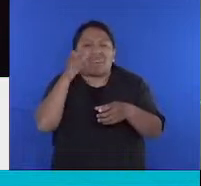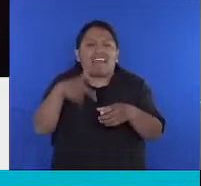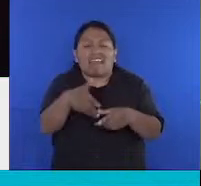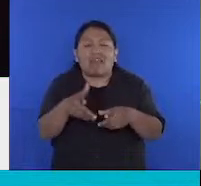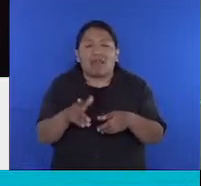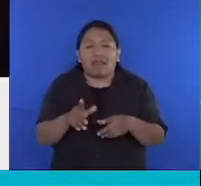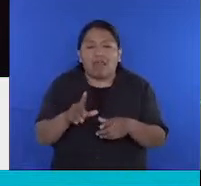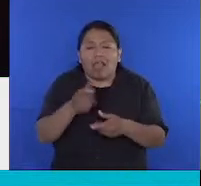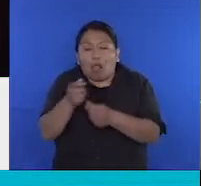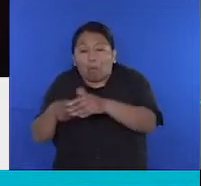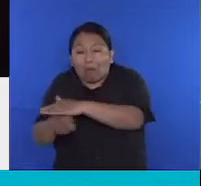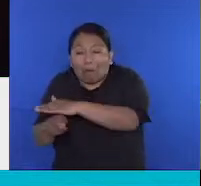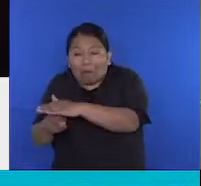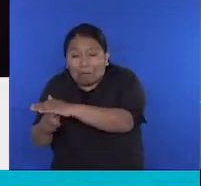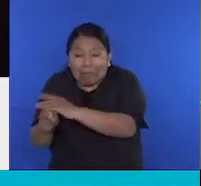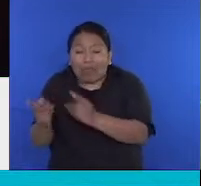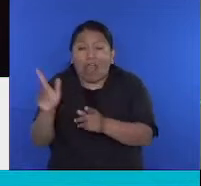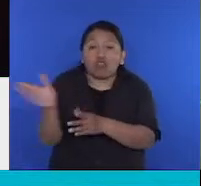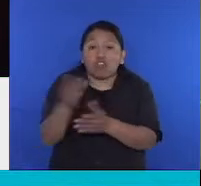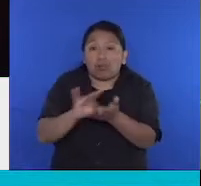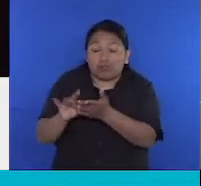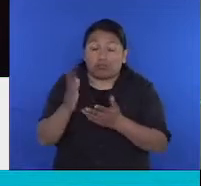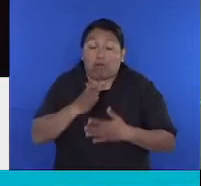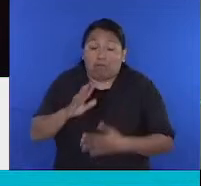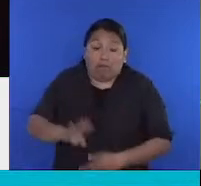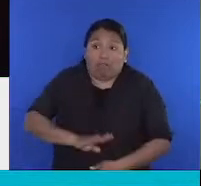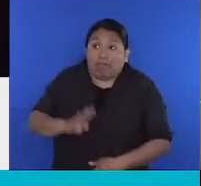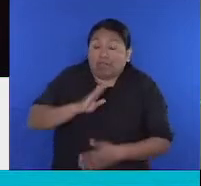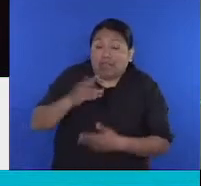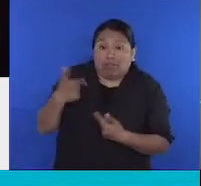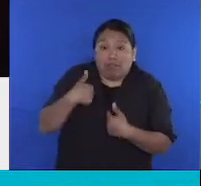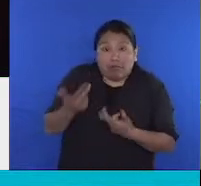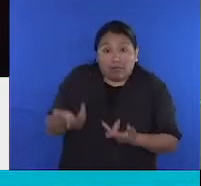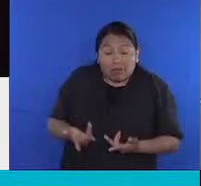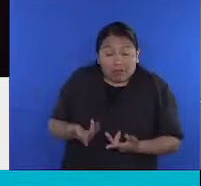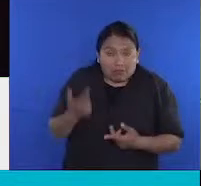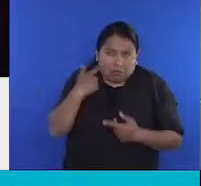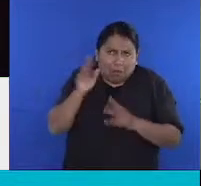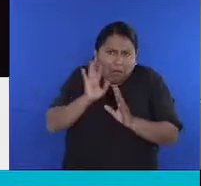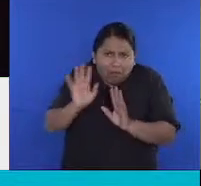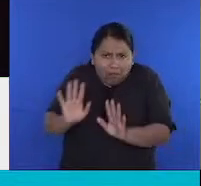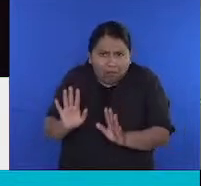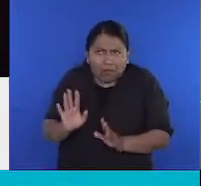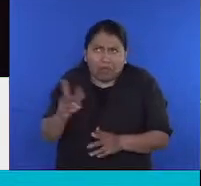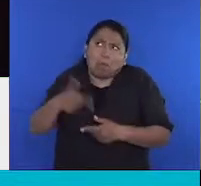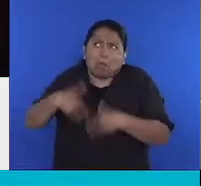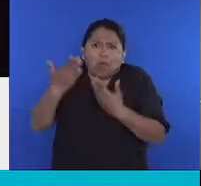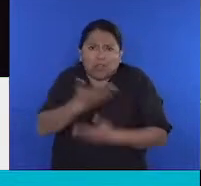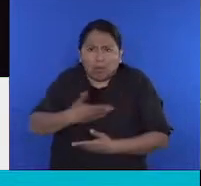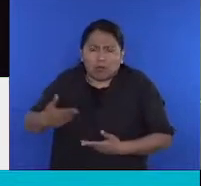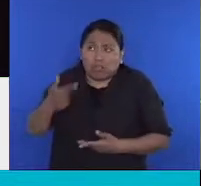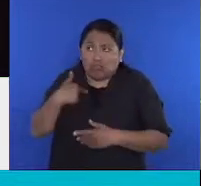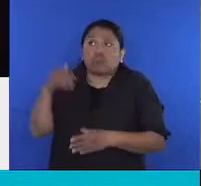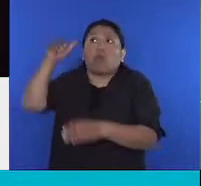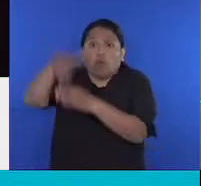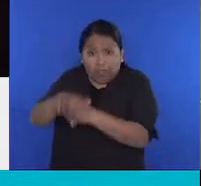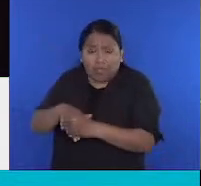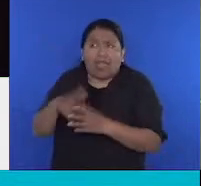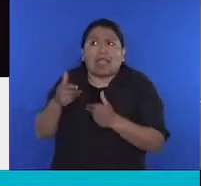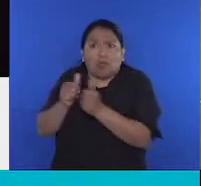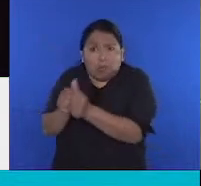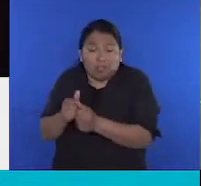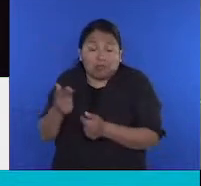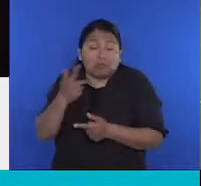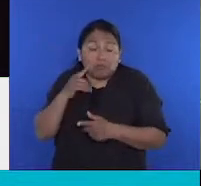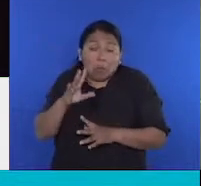siento totalmente ofendido, agredido. No estoy dispuesto a tolerarlo, aunque sea el presidente al que voté y al que acompañé, y al que no me arrepiento de haber votado y acompañado,